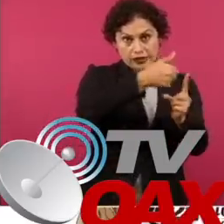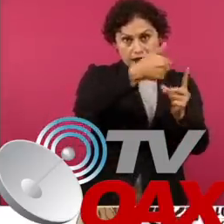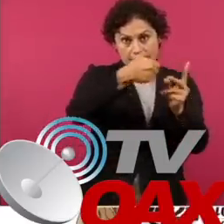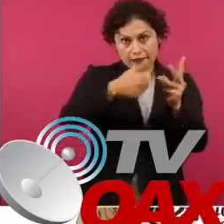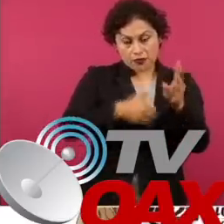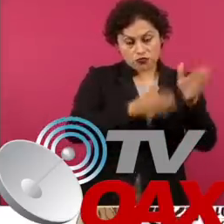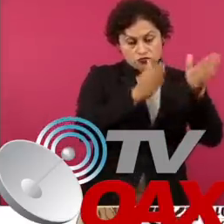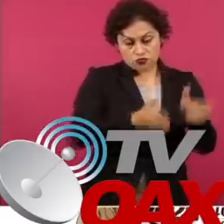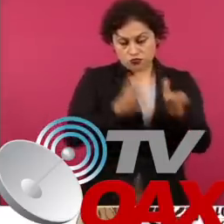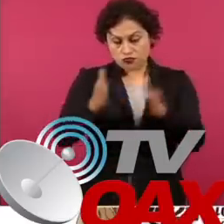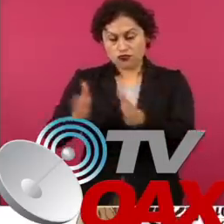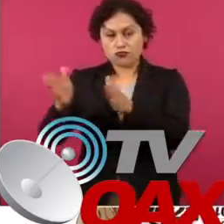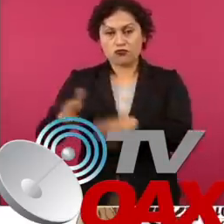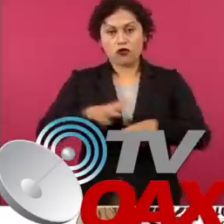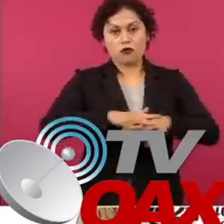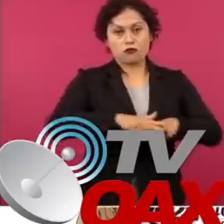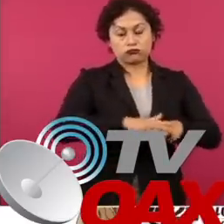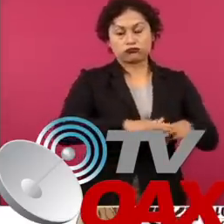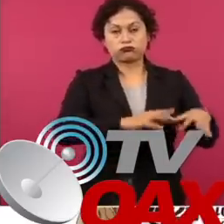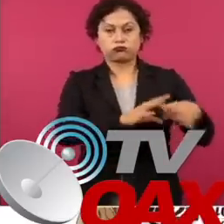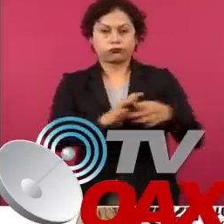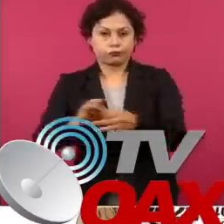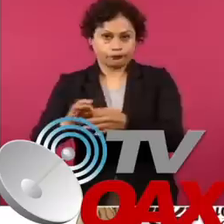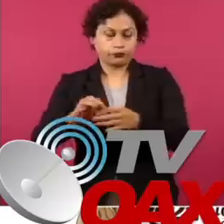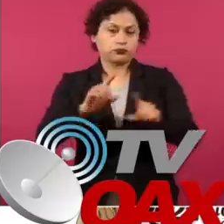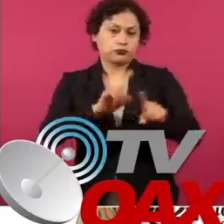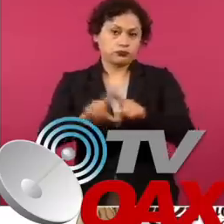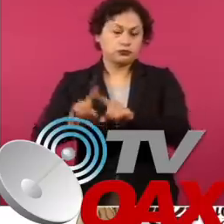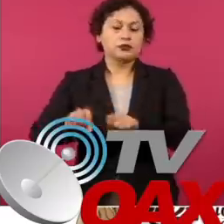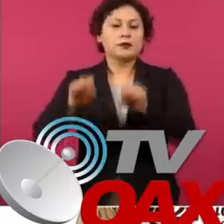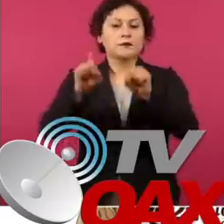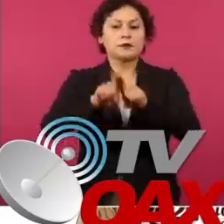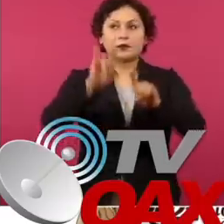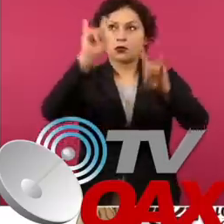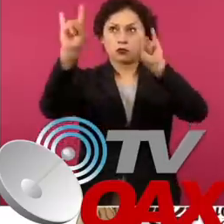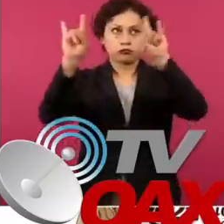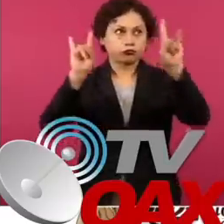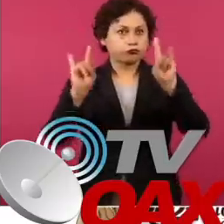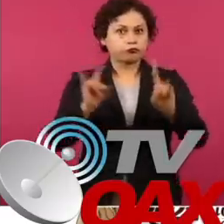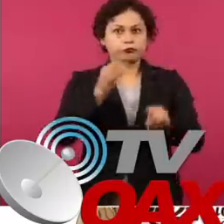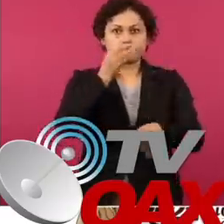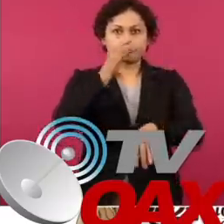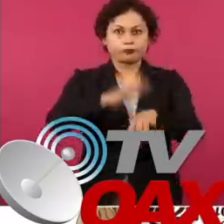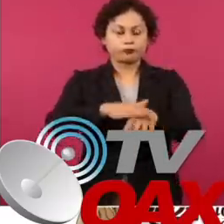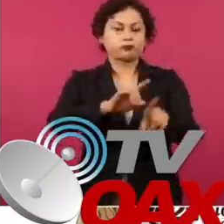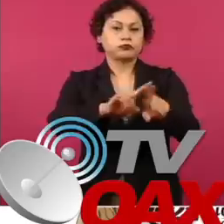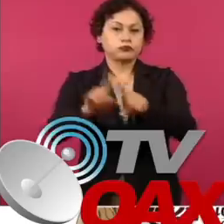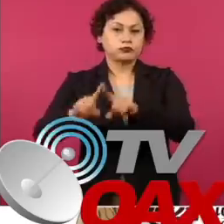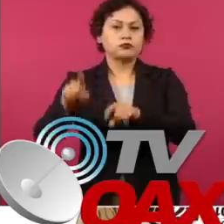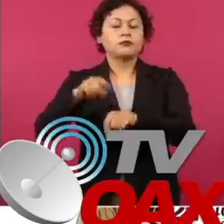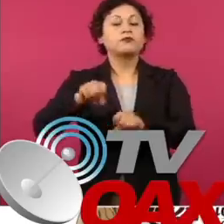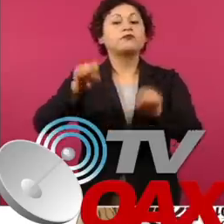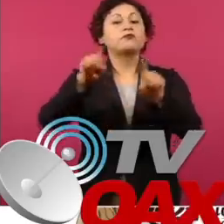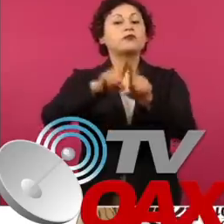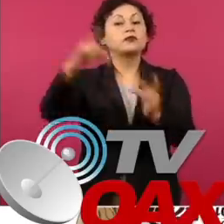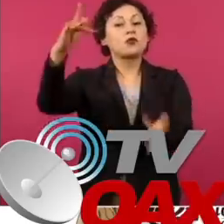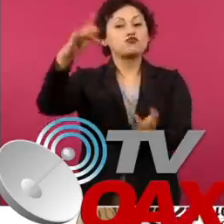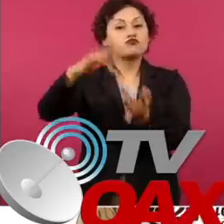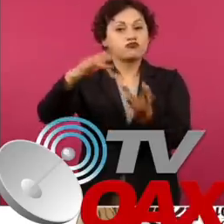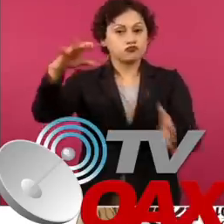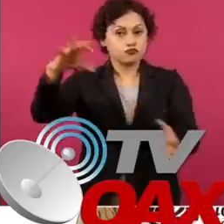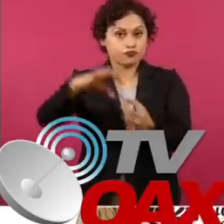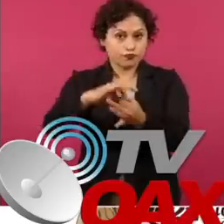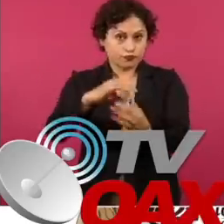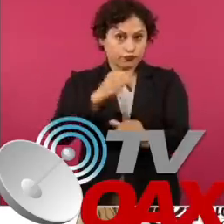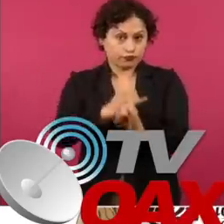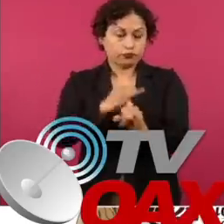de aparatos de vía, de operación, los dispositivos de señalización, el funcionamiento de las antenas Wi-Fi y la continuidad